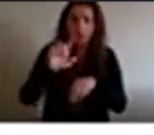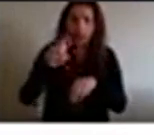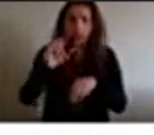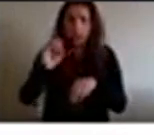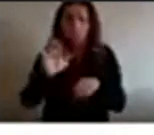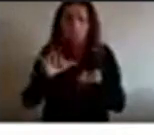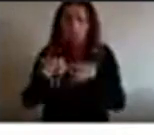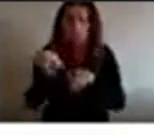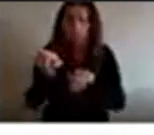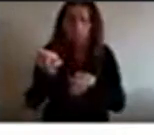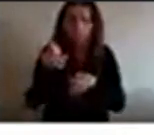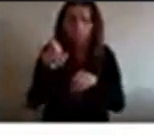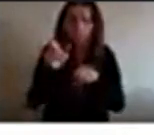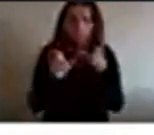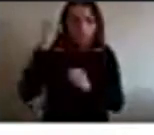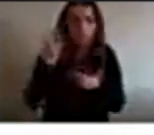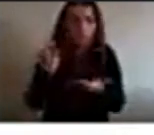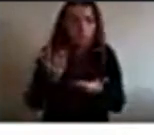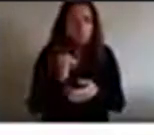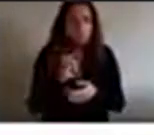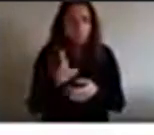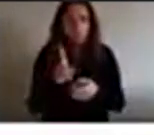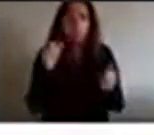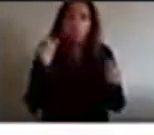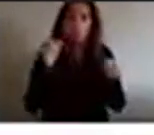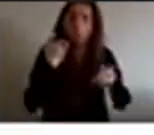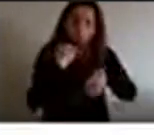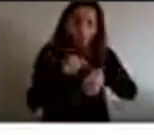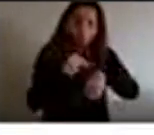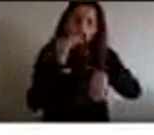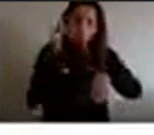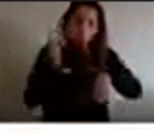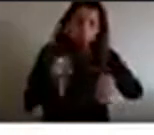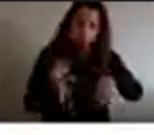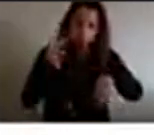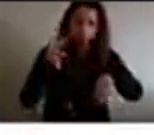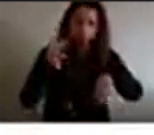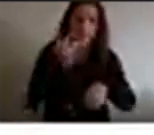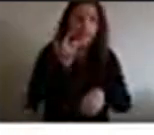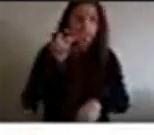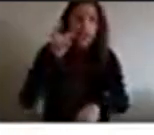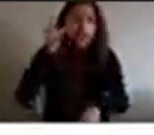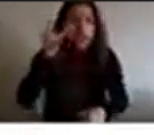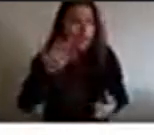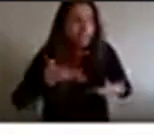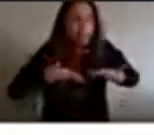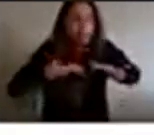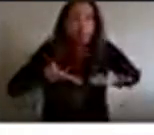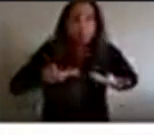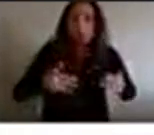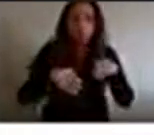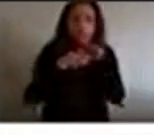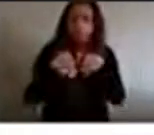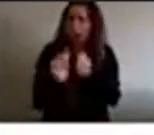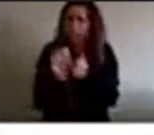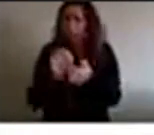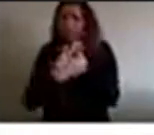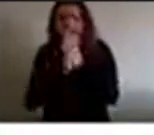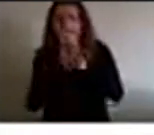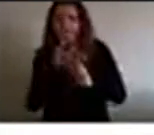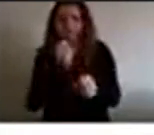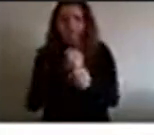muy puntual, alegre. Diego es igual que Juan, igual que Pedro, igual que Alexander.